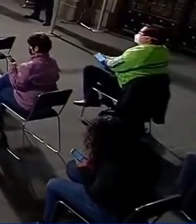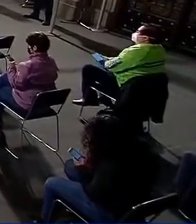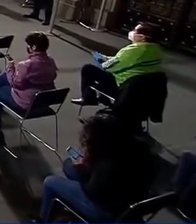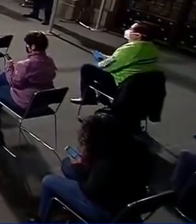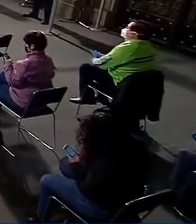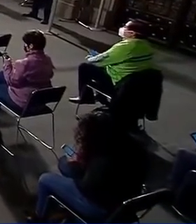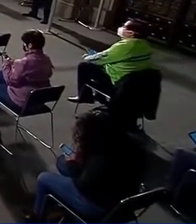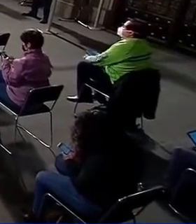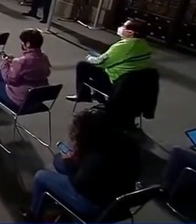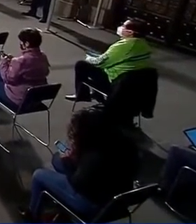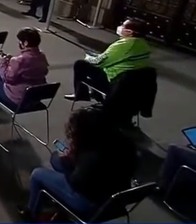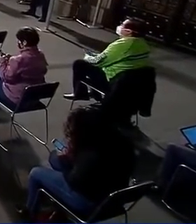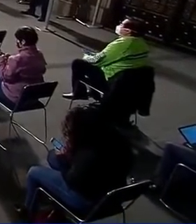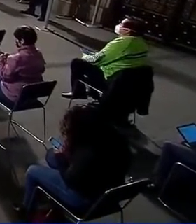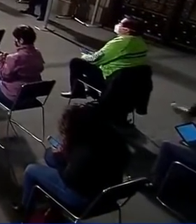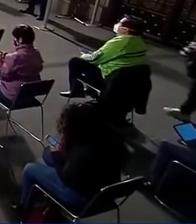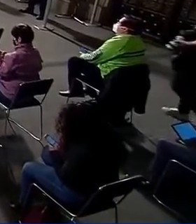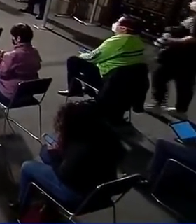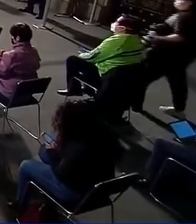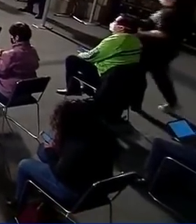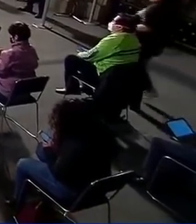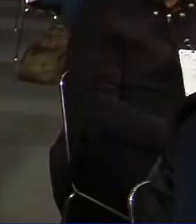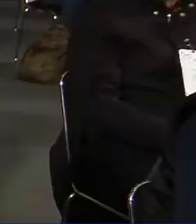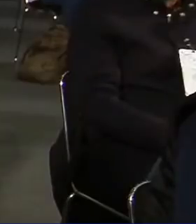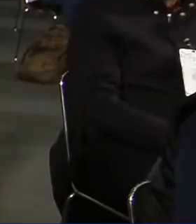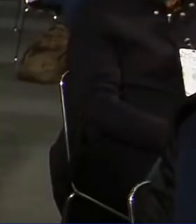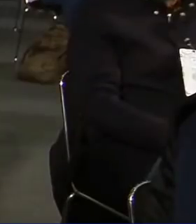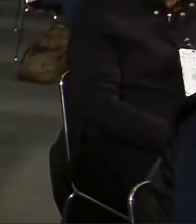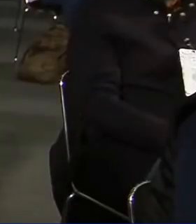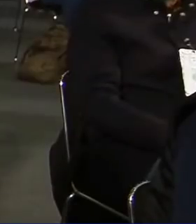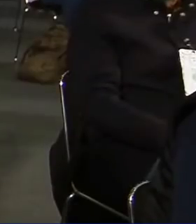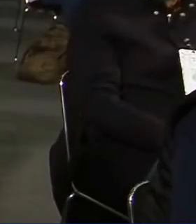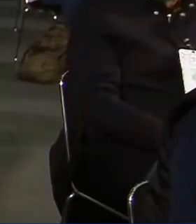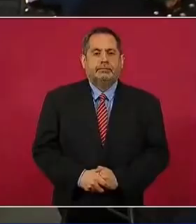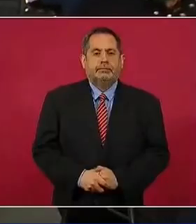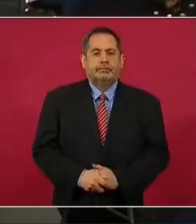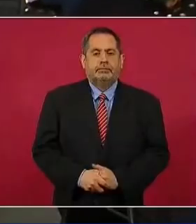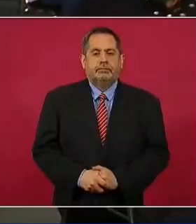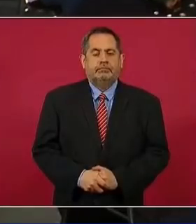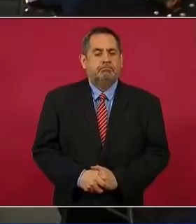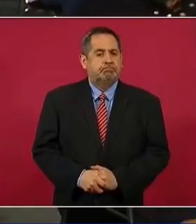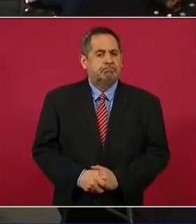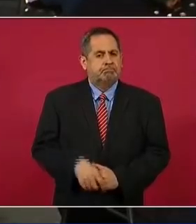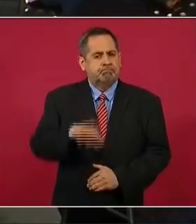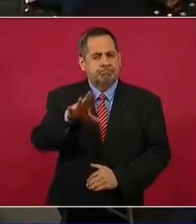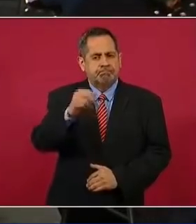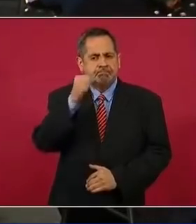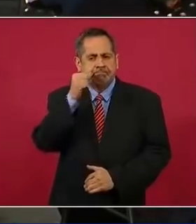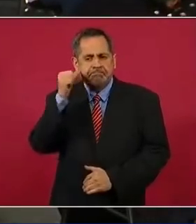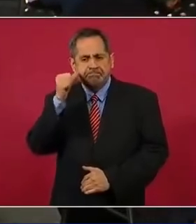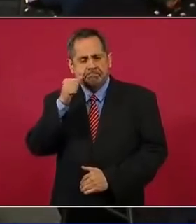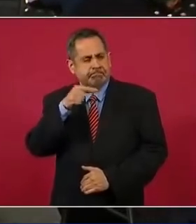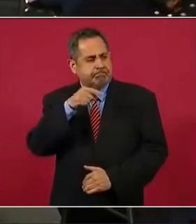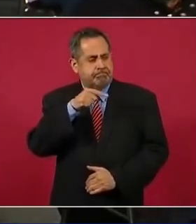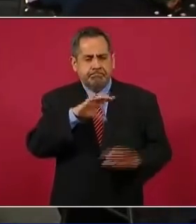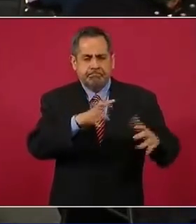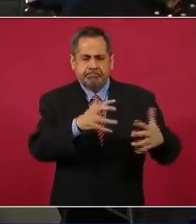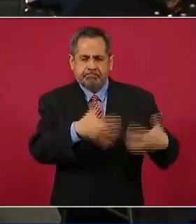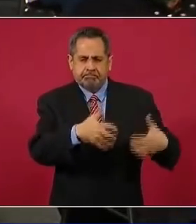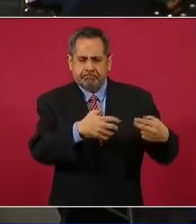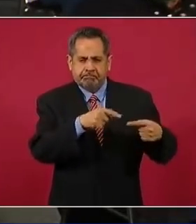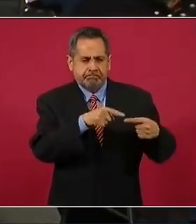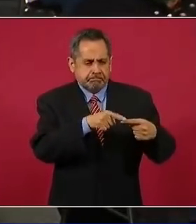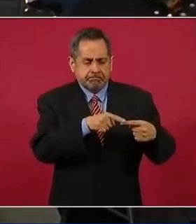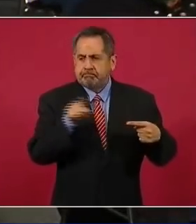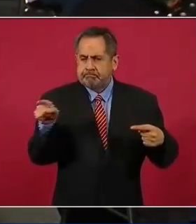auditoría respecto a esta empresa estadounidense Bake, donde se acusaba el